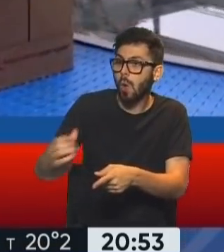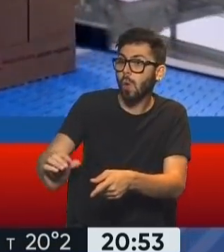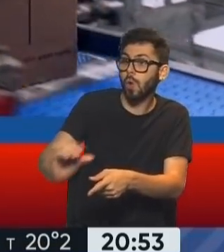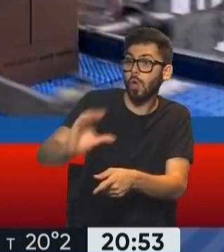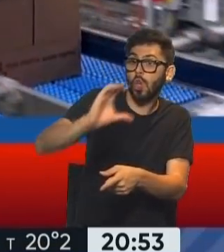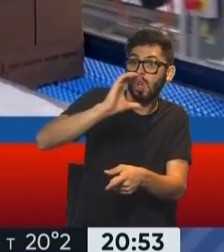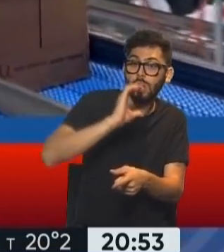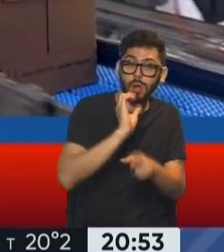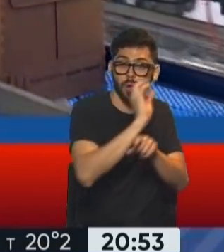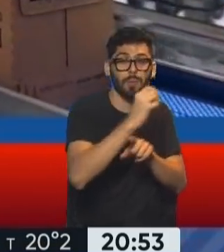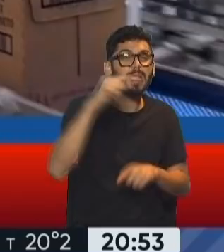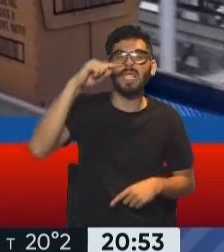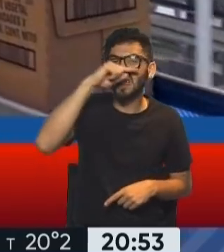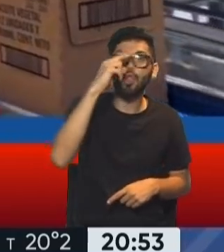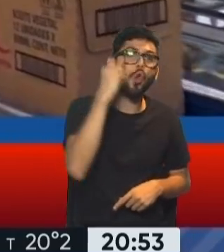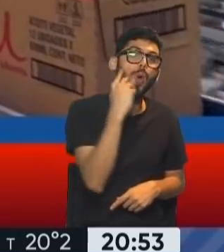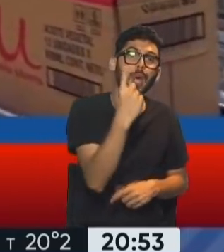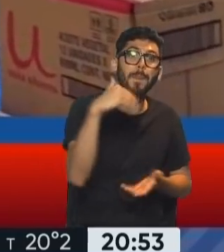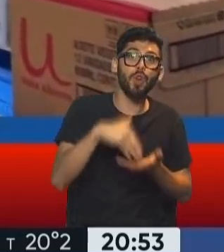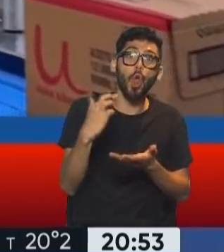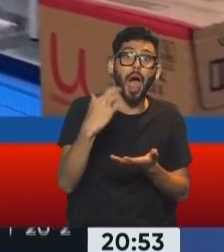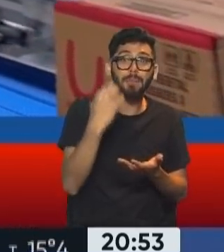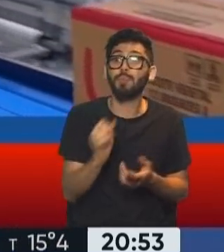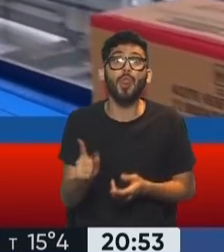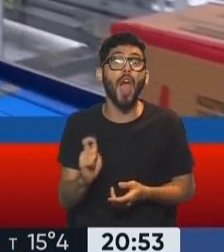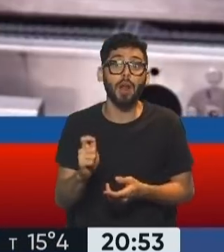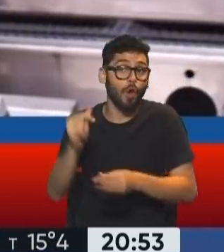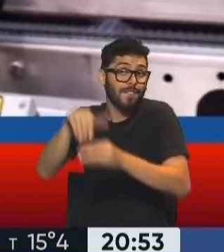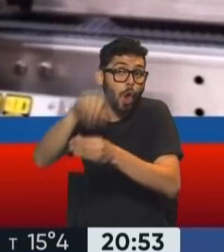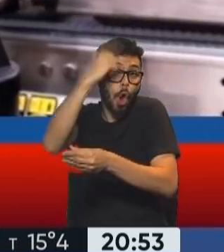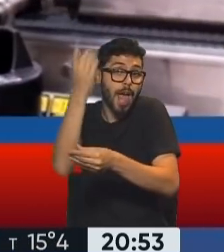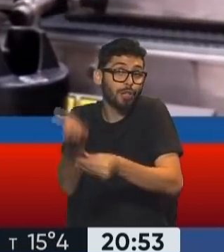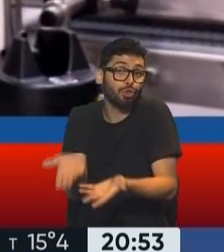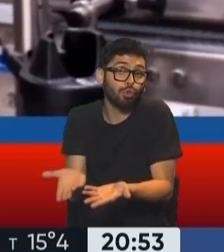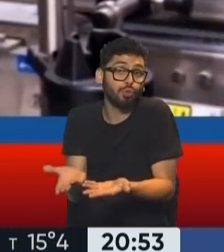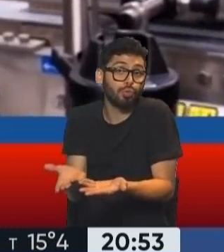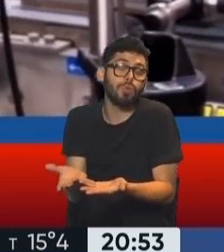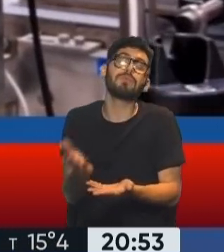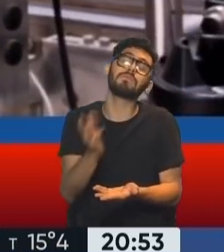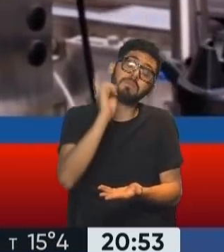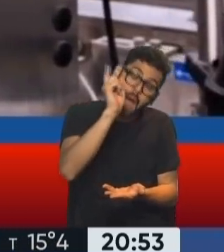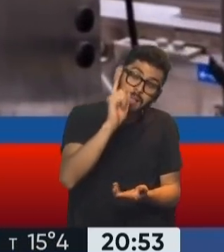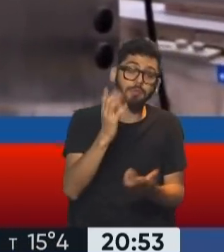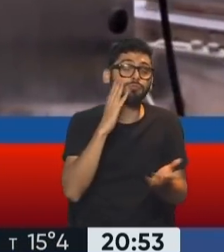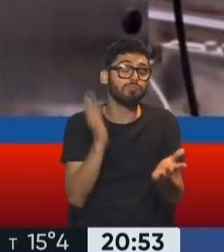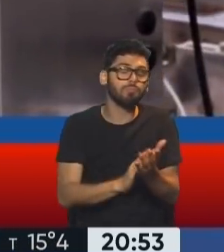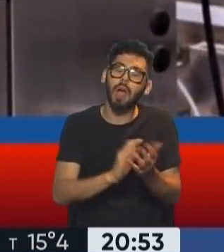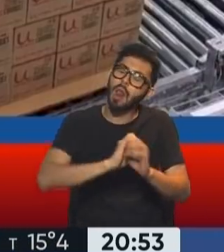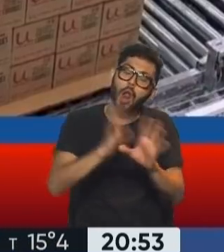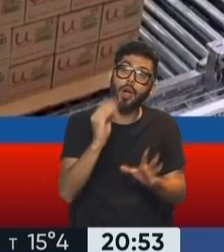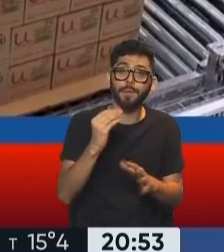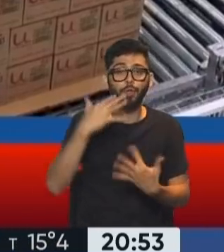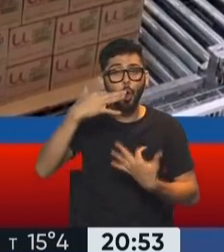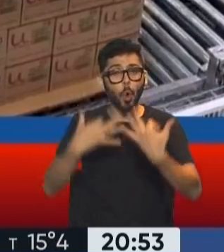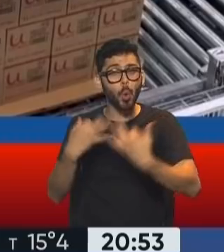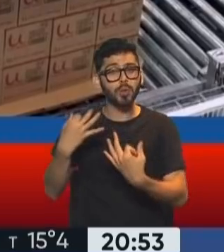esos 791 millones de dólares es del Banco Nación. Y por otra parte, lo que también se demuestra, cómo la justicia sigue